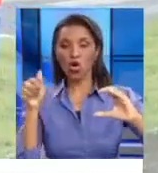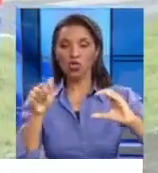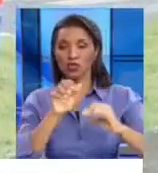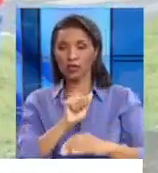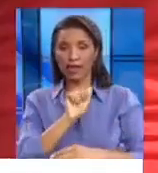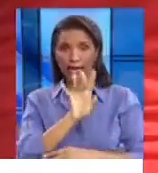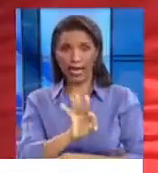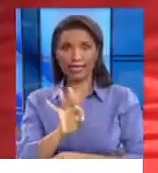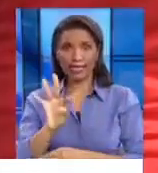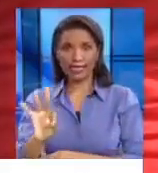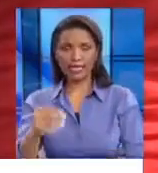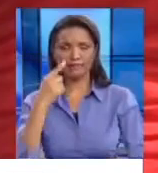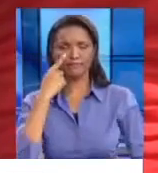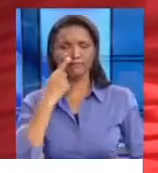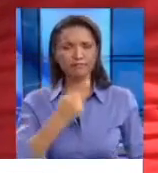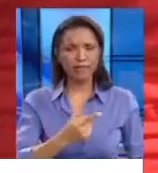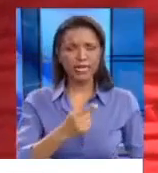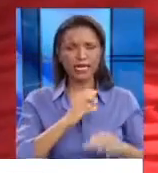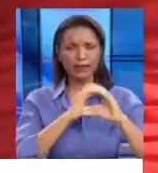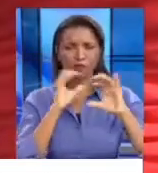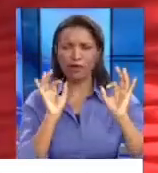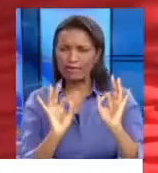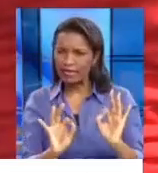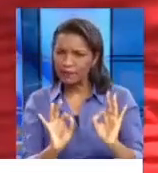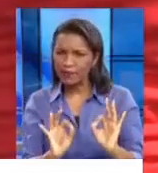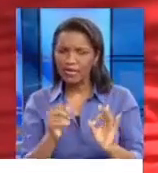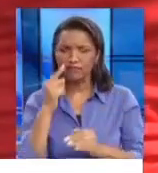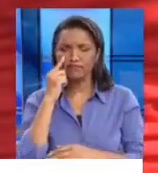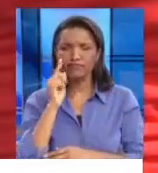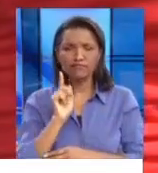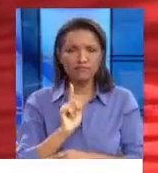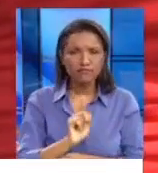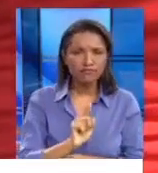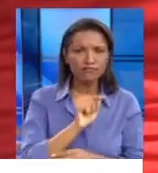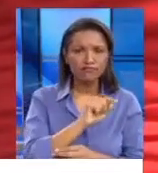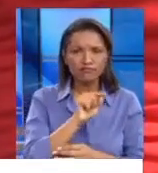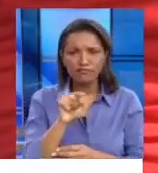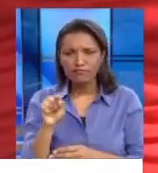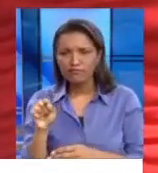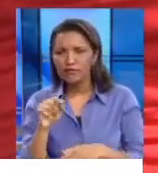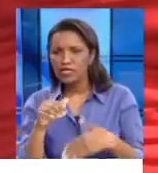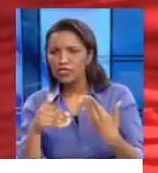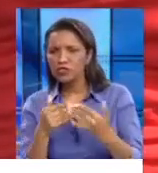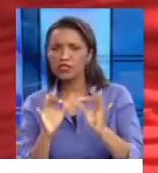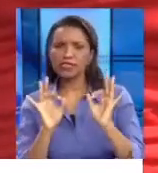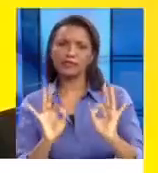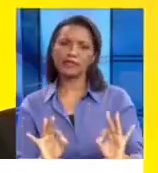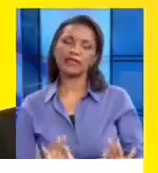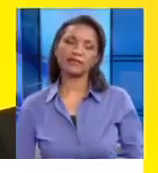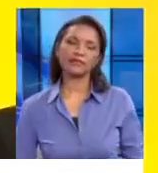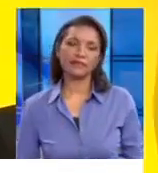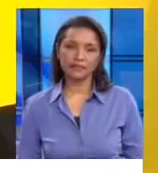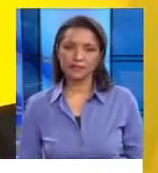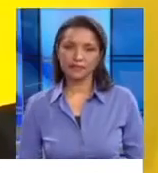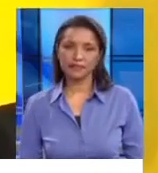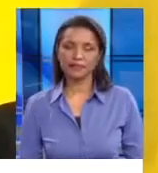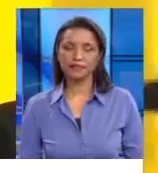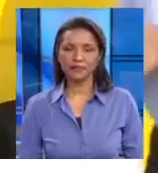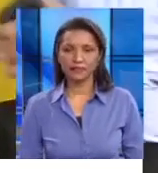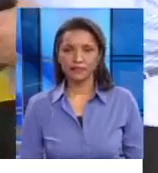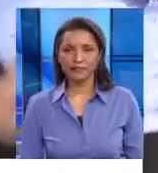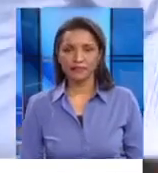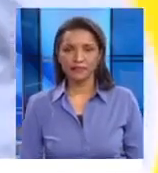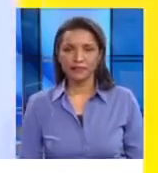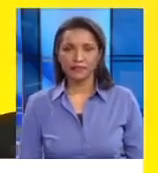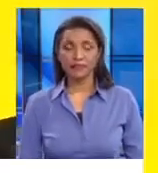de la Autoridad del Tránsito para verificar que todos esos parámetros de los conductores y de los propios buses colegiales estuviesen